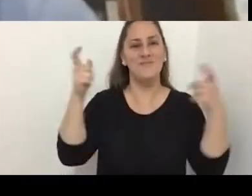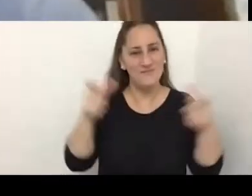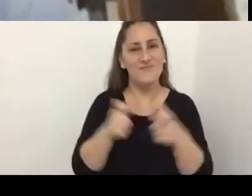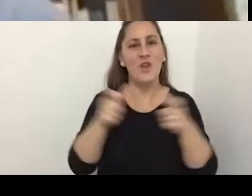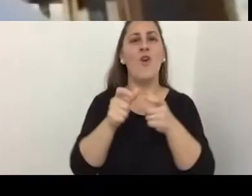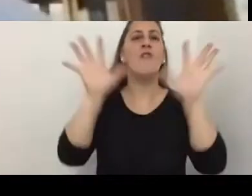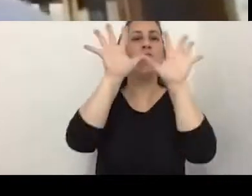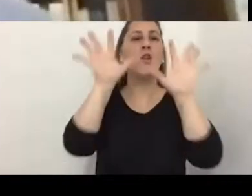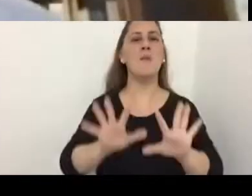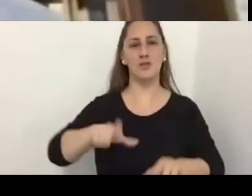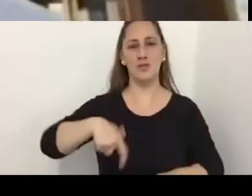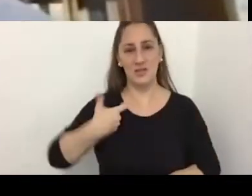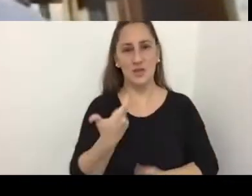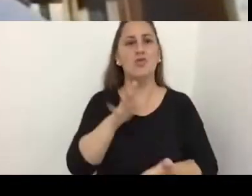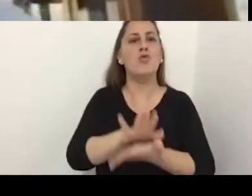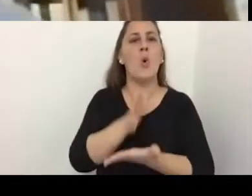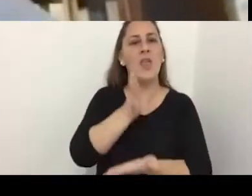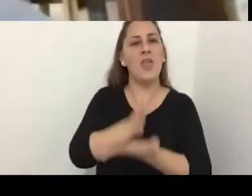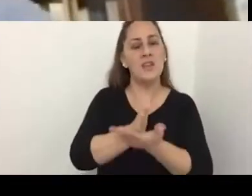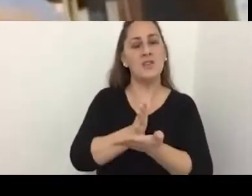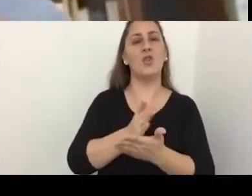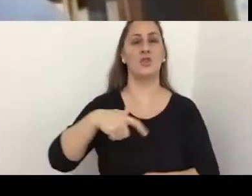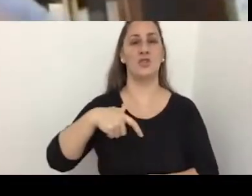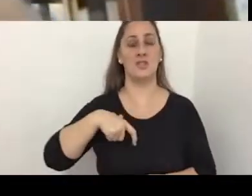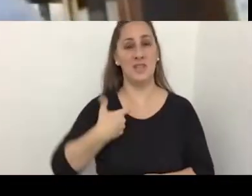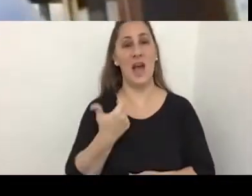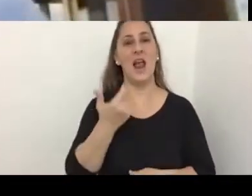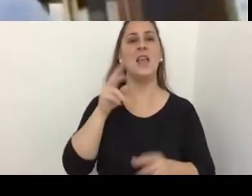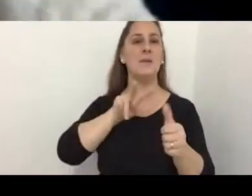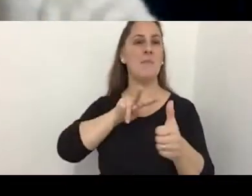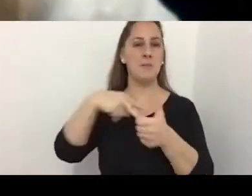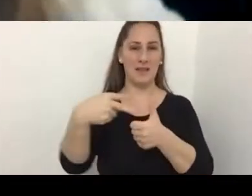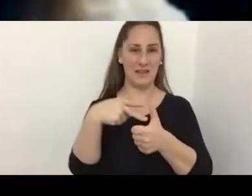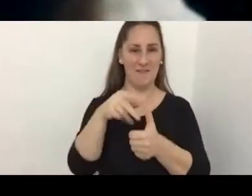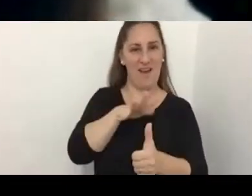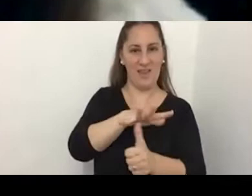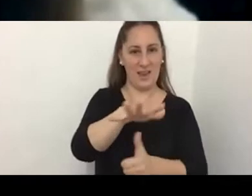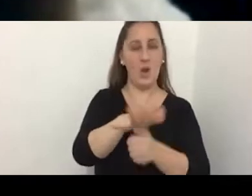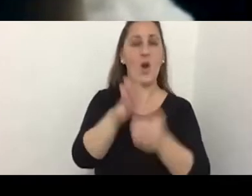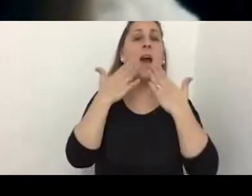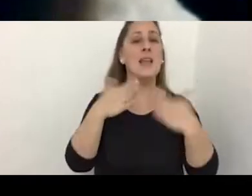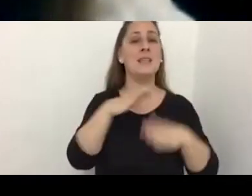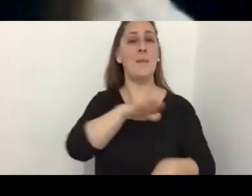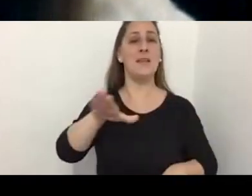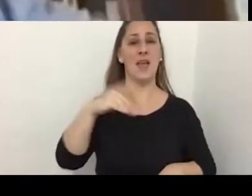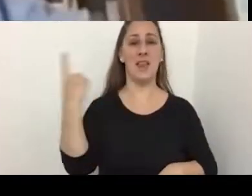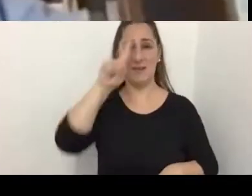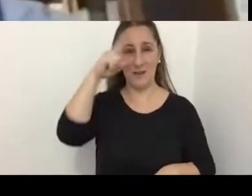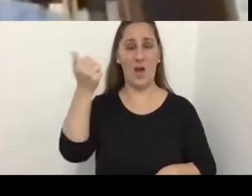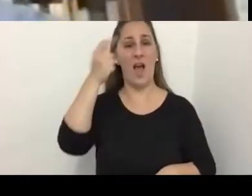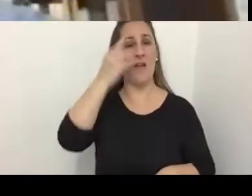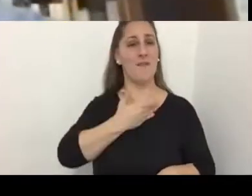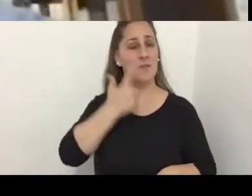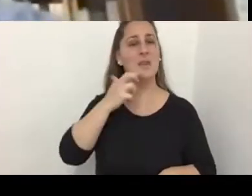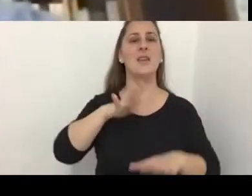sobre derecho sindical y perspectiva de género. Nuevamente agradezco a la Mesa Directiva Nacional de AEFIP, a la Secretaría